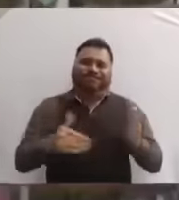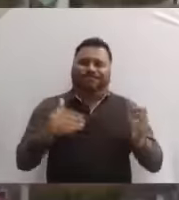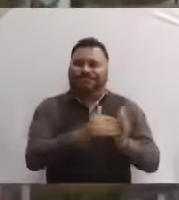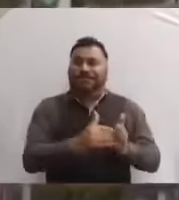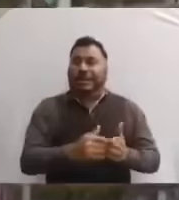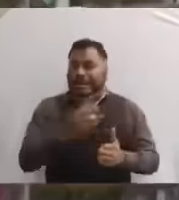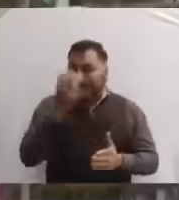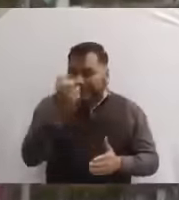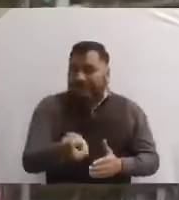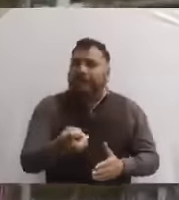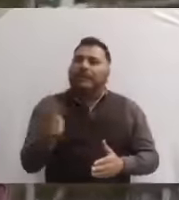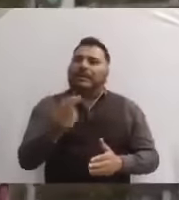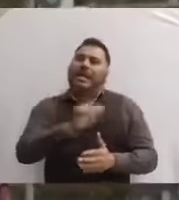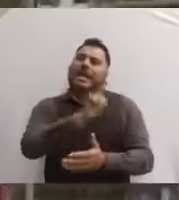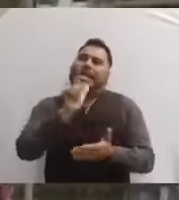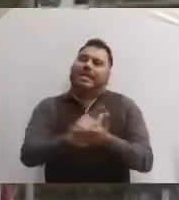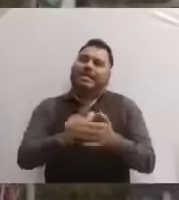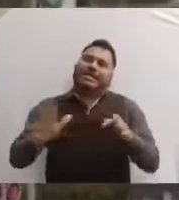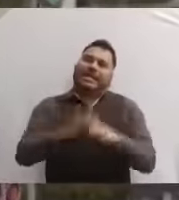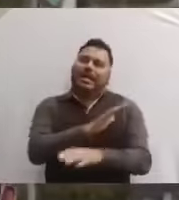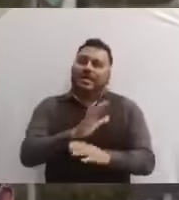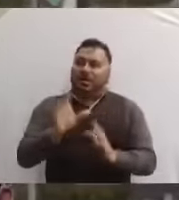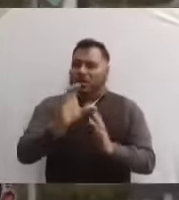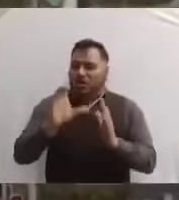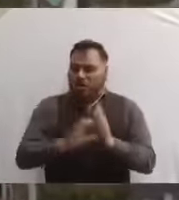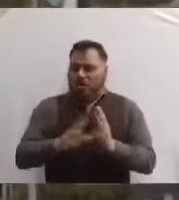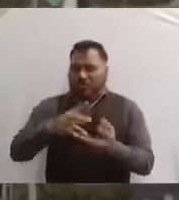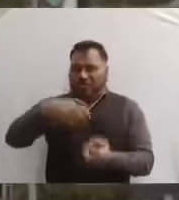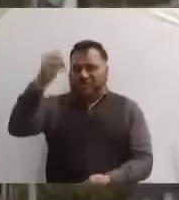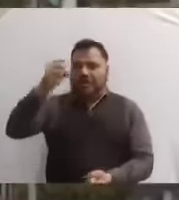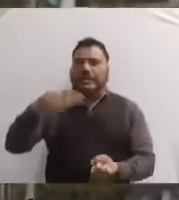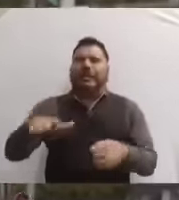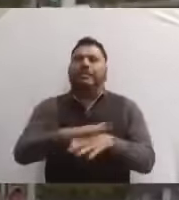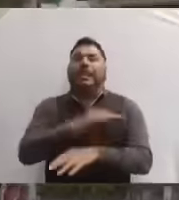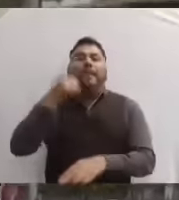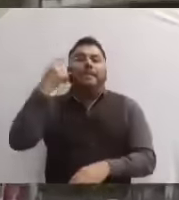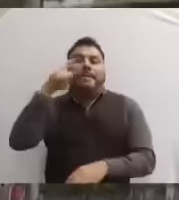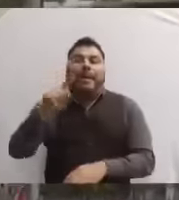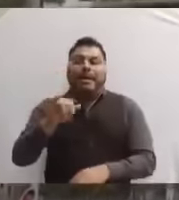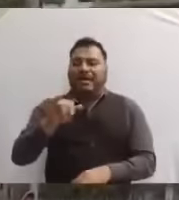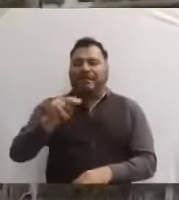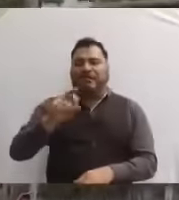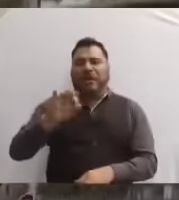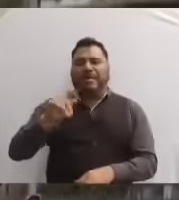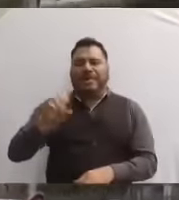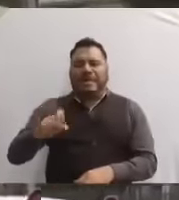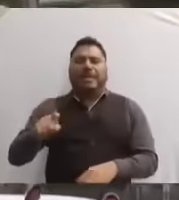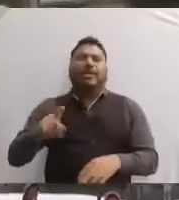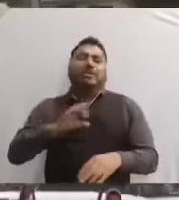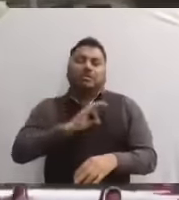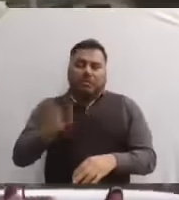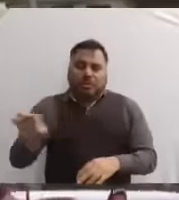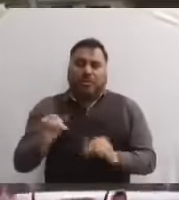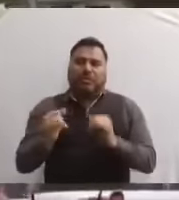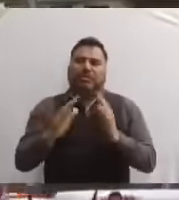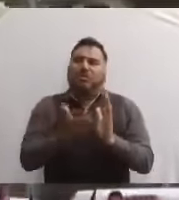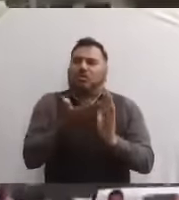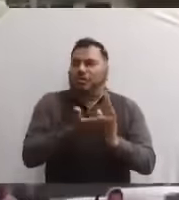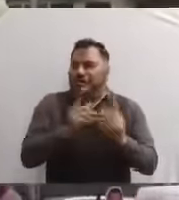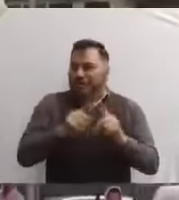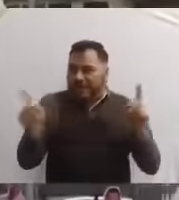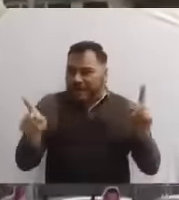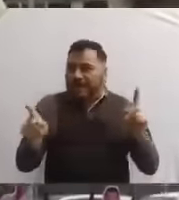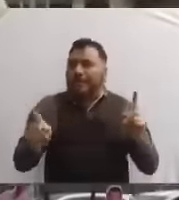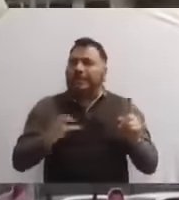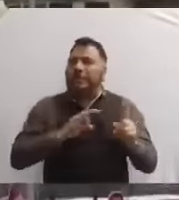que modificar la ley y la constitución para que el Infonavit pueda construir de manera diferente y